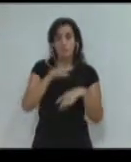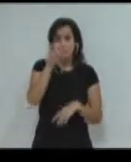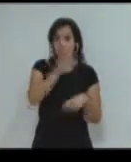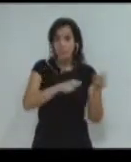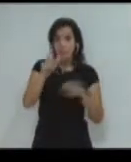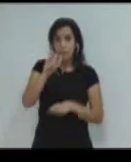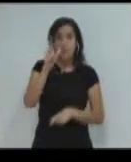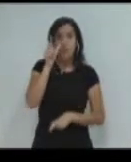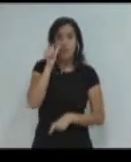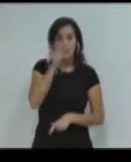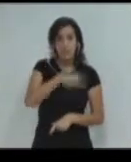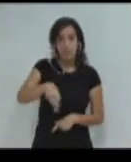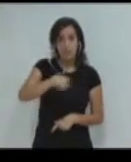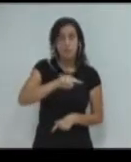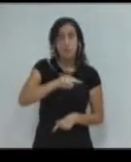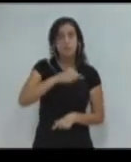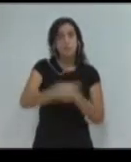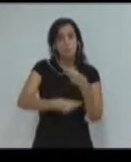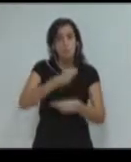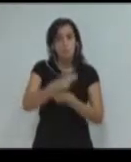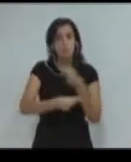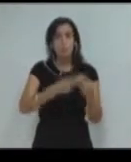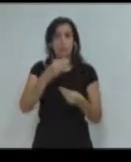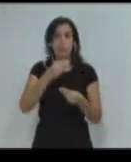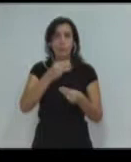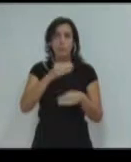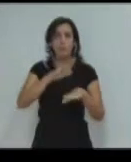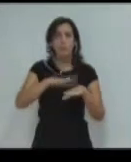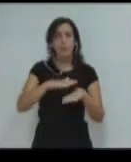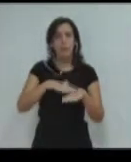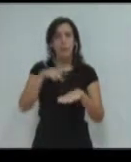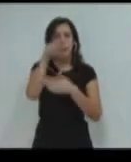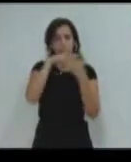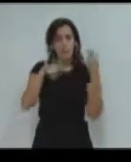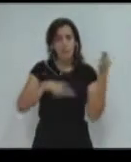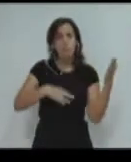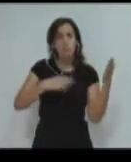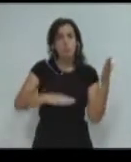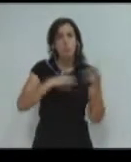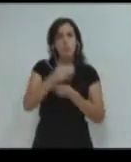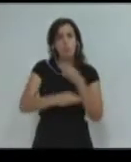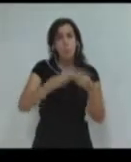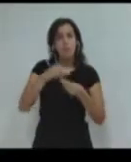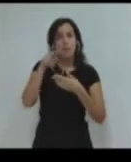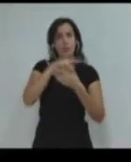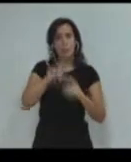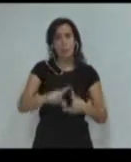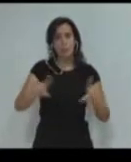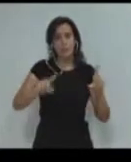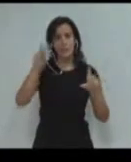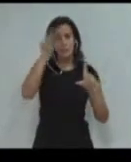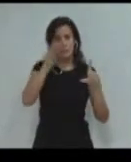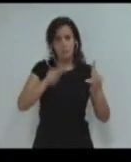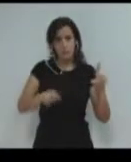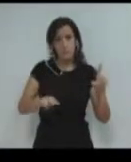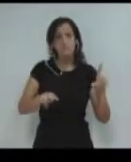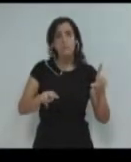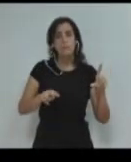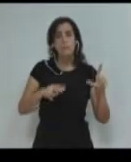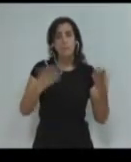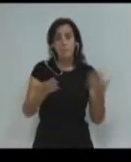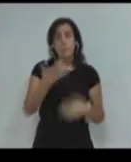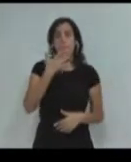cuales utilizan como forma de poder leer lectores de pantallas. Esos lectores de pantallas,